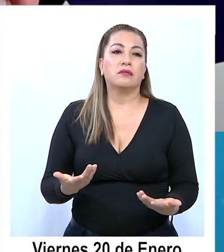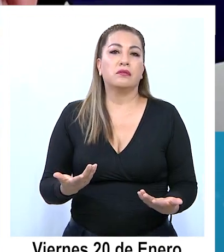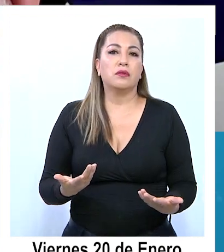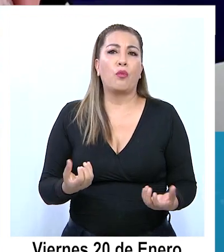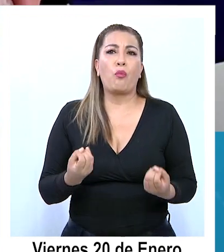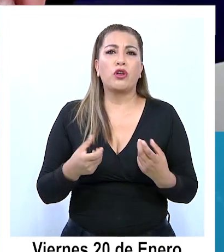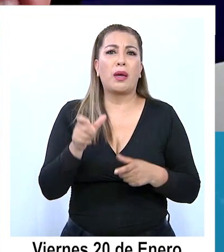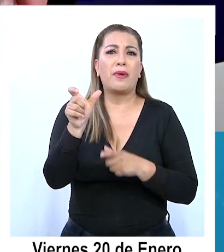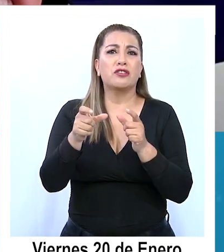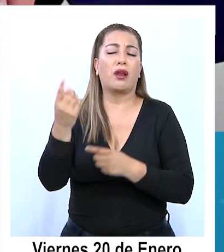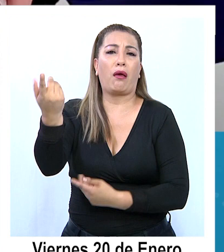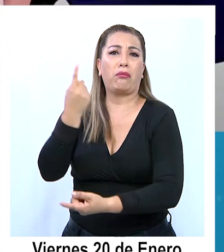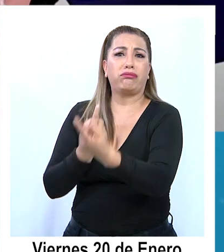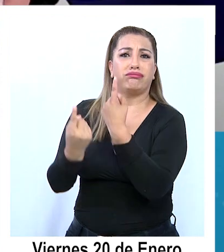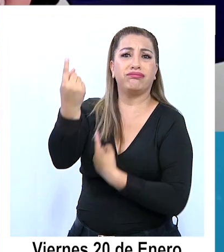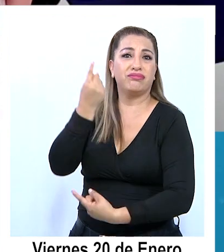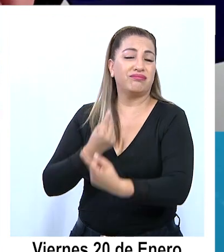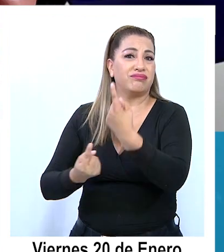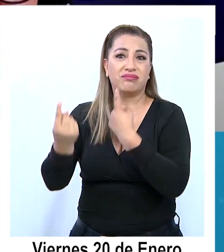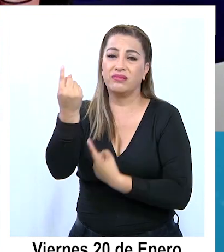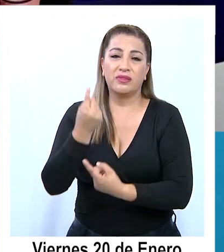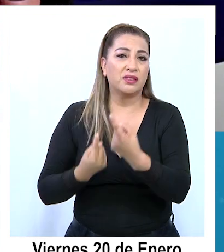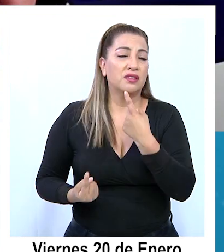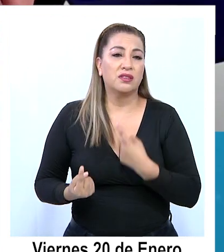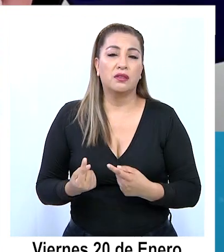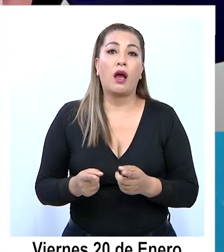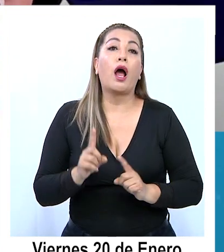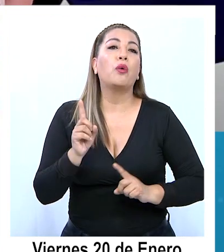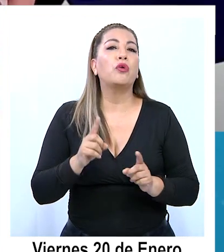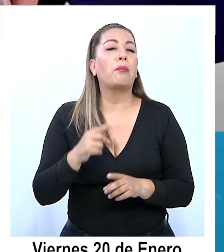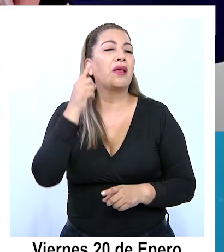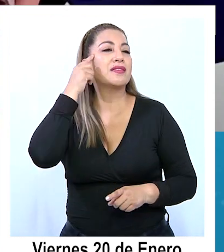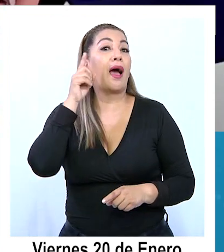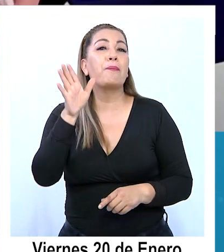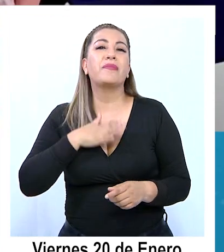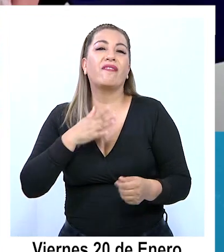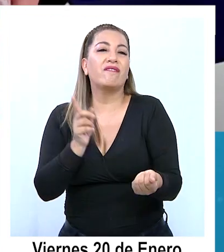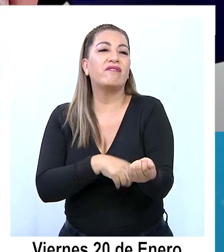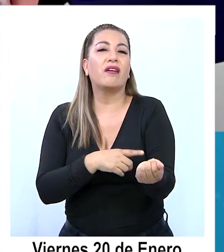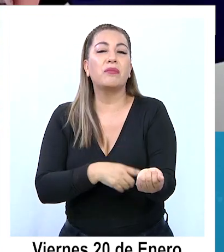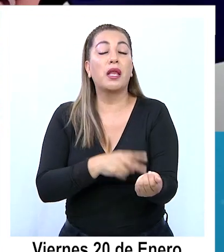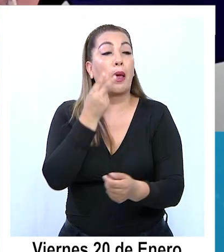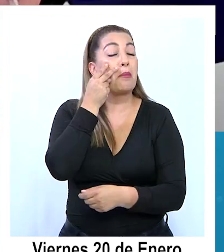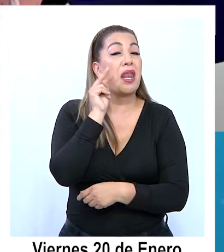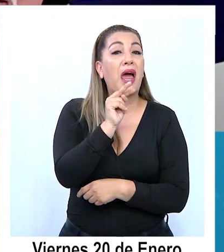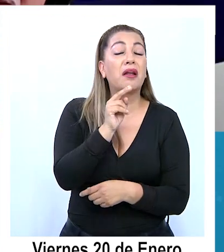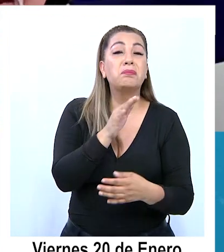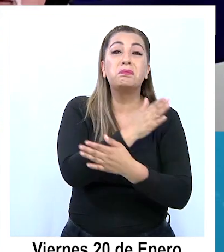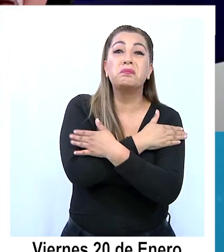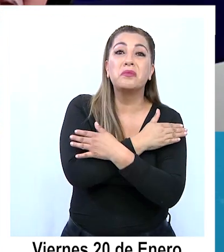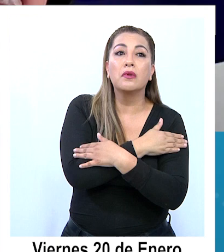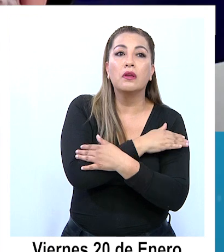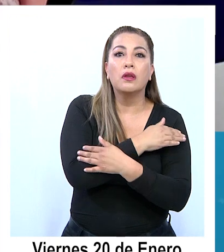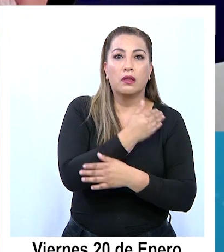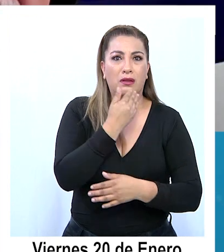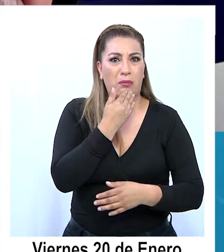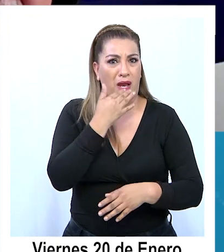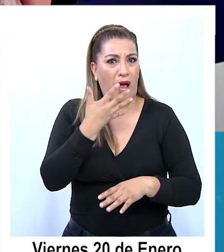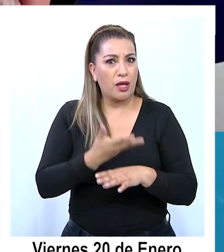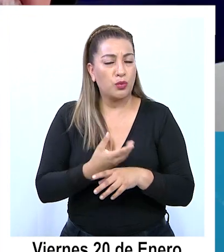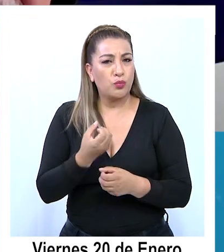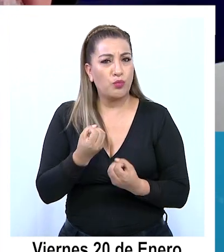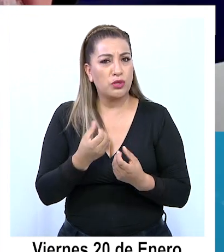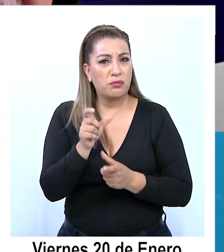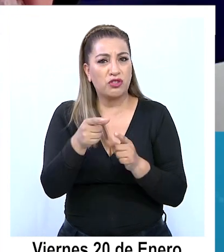mucha gente, evidentemente pasó gente que venía a ver a lo mejor a su familia, a hacer una mejor vida, pero también hubo bastante